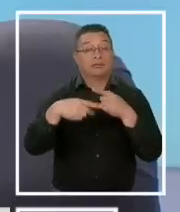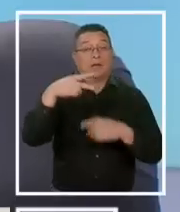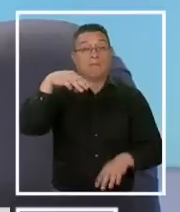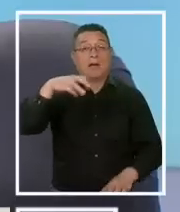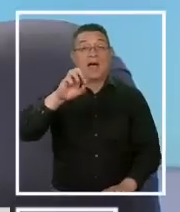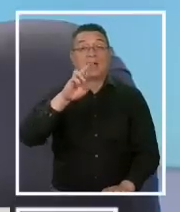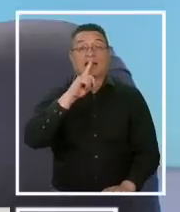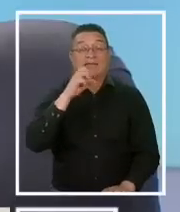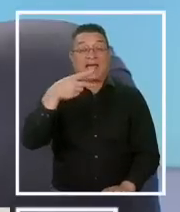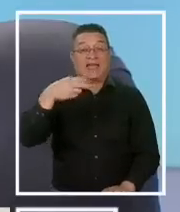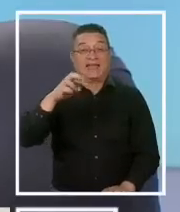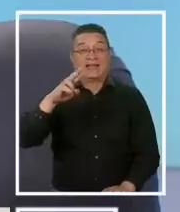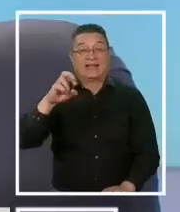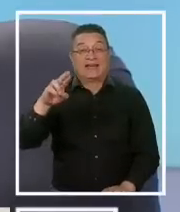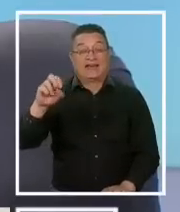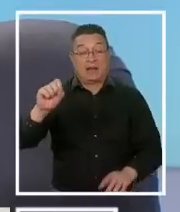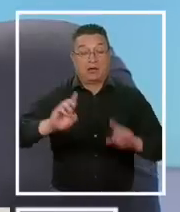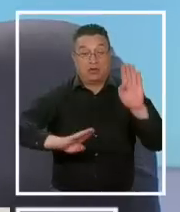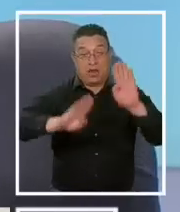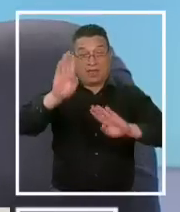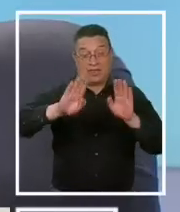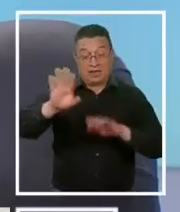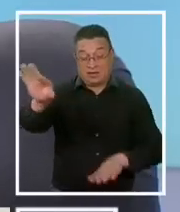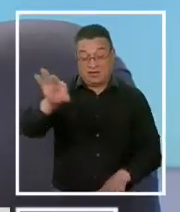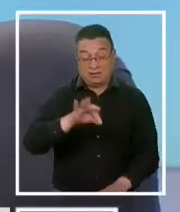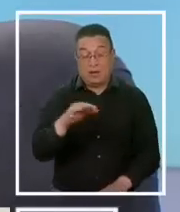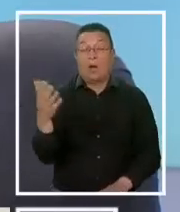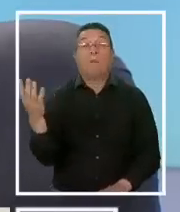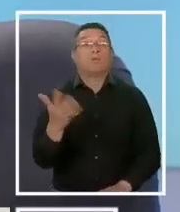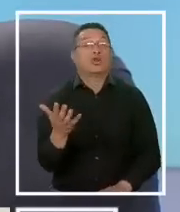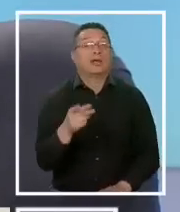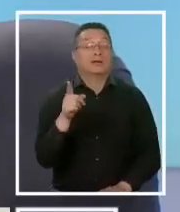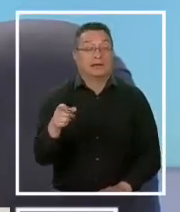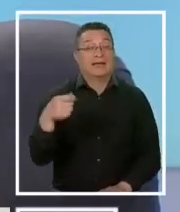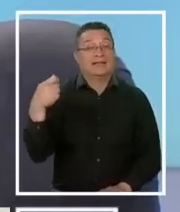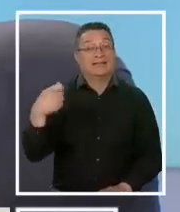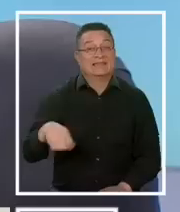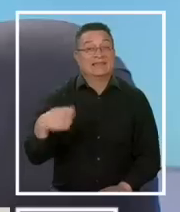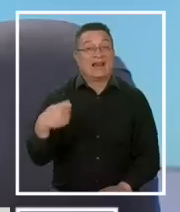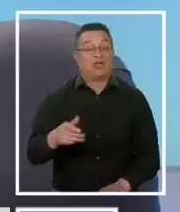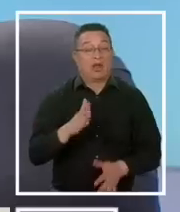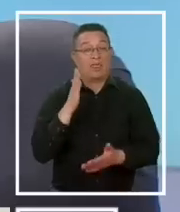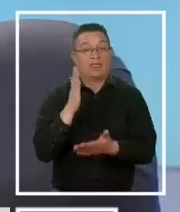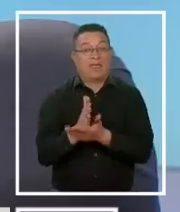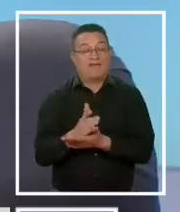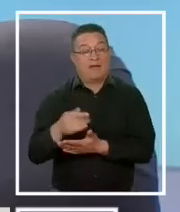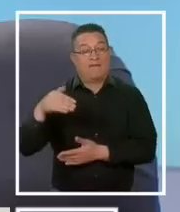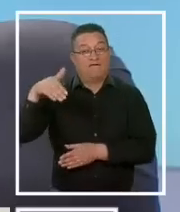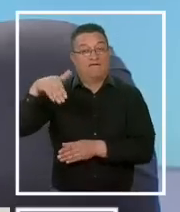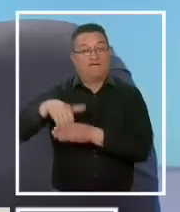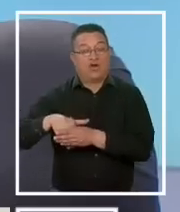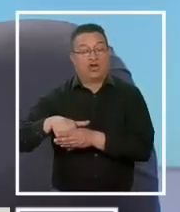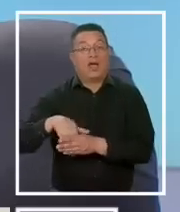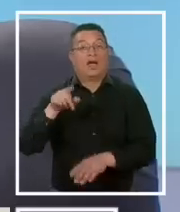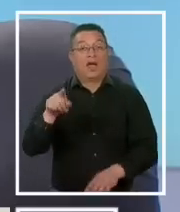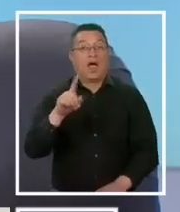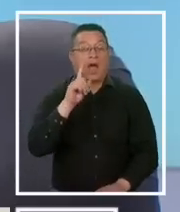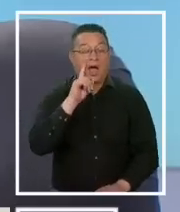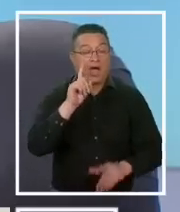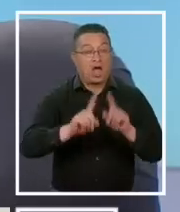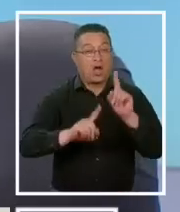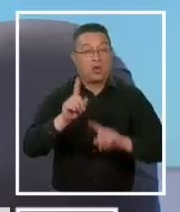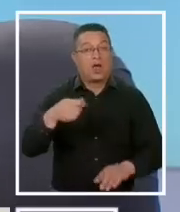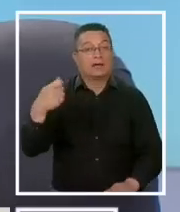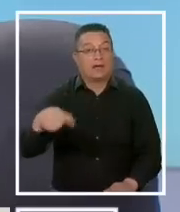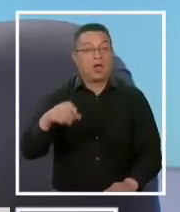Marta Herrera sea candidata considerando que los senadores son los que deben votar cierto y hay algunos